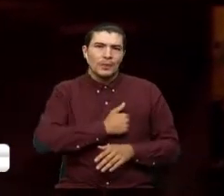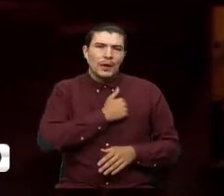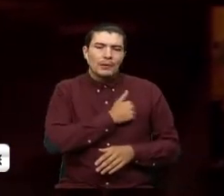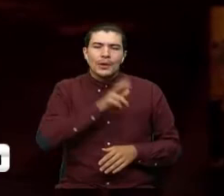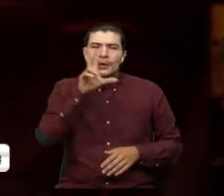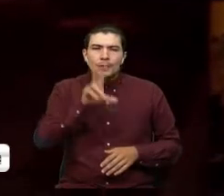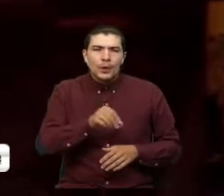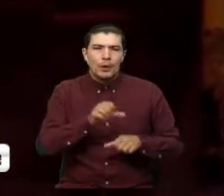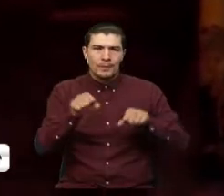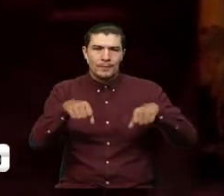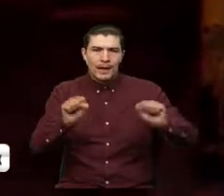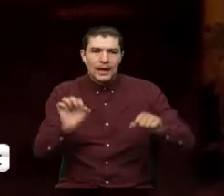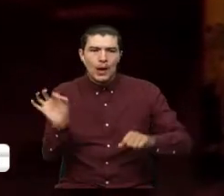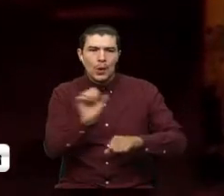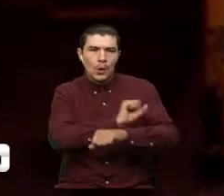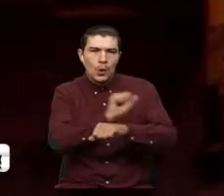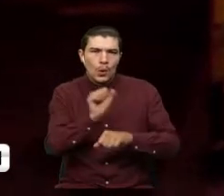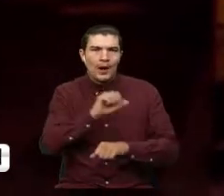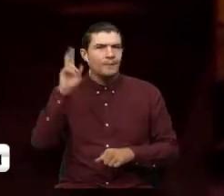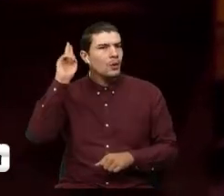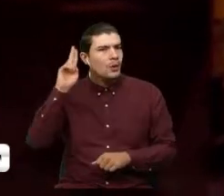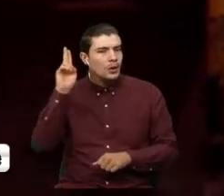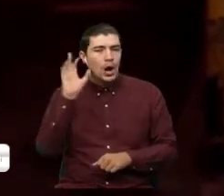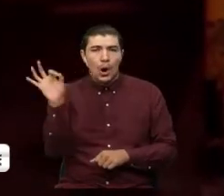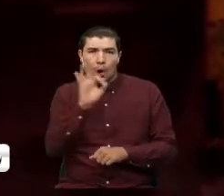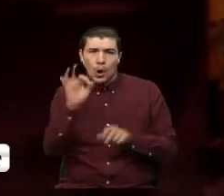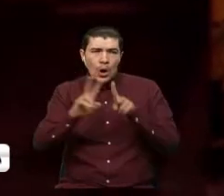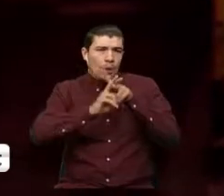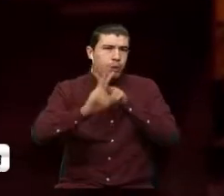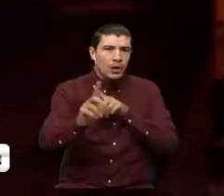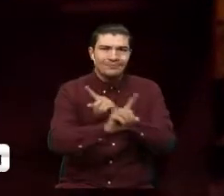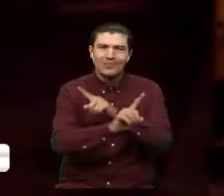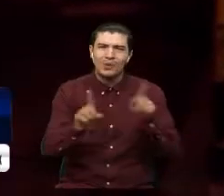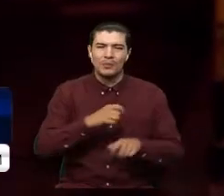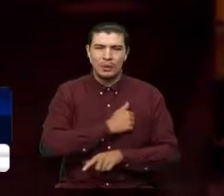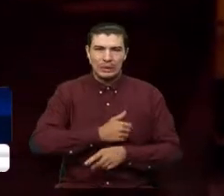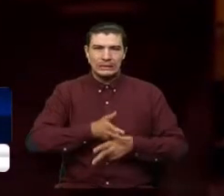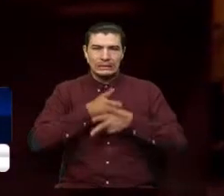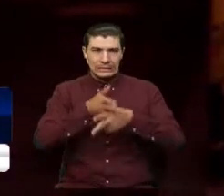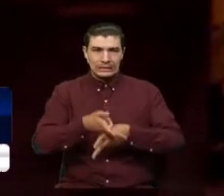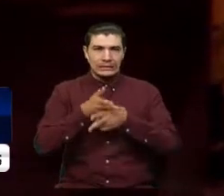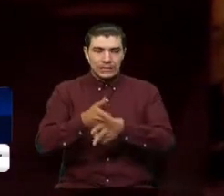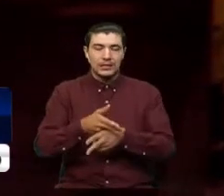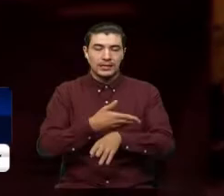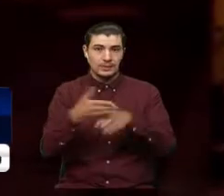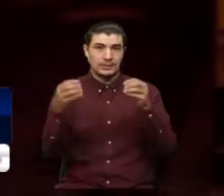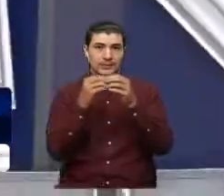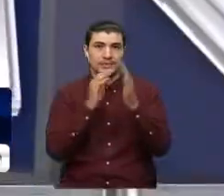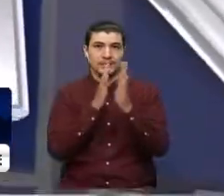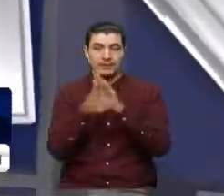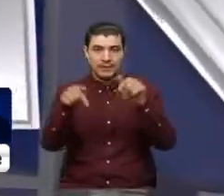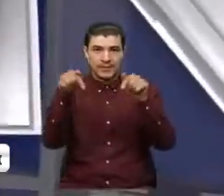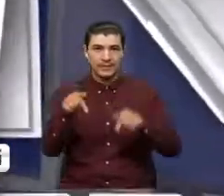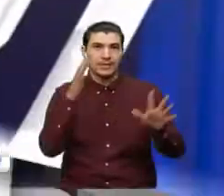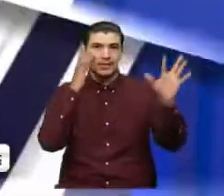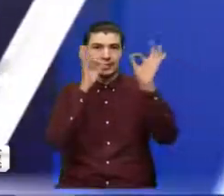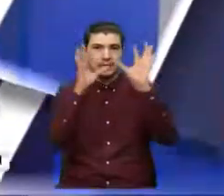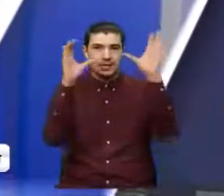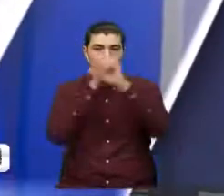del alcohol y con exceso de velocidad con la cámara alexander point informó joana niño para oriente noticias